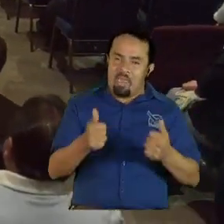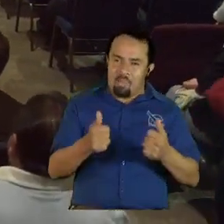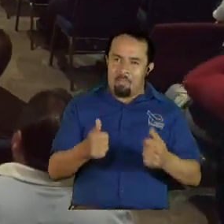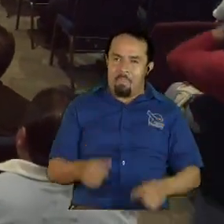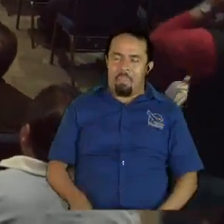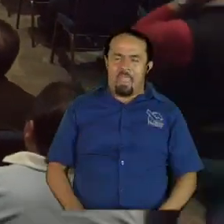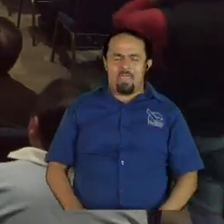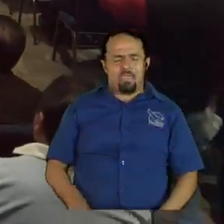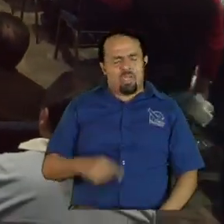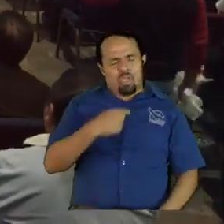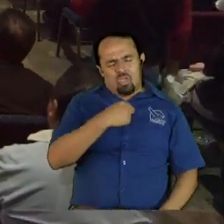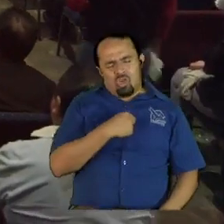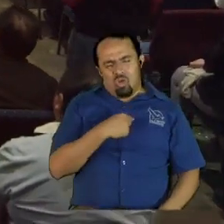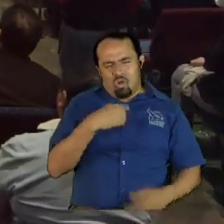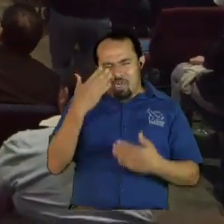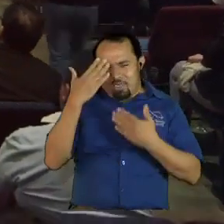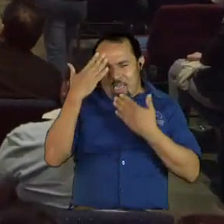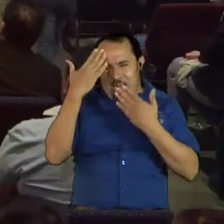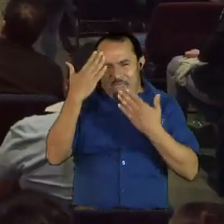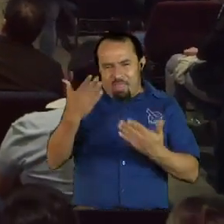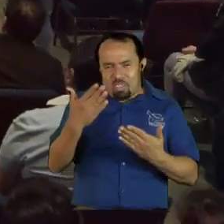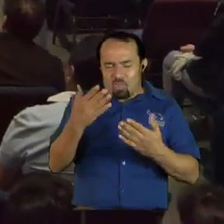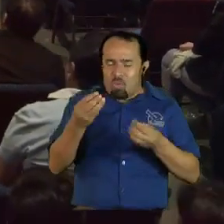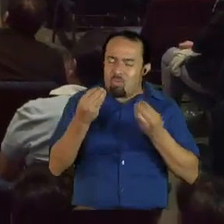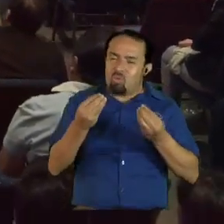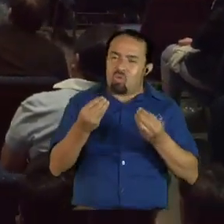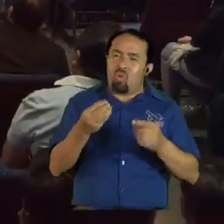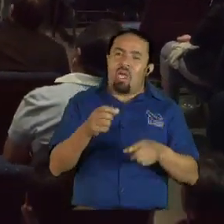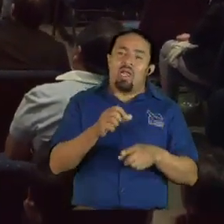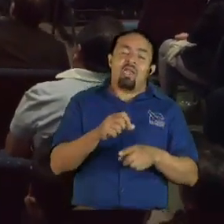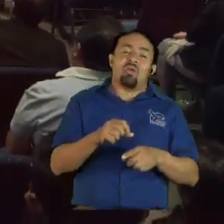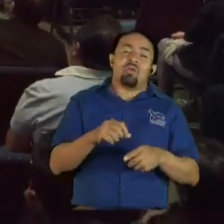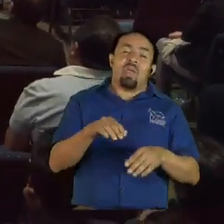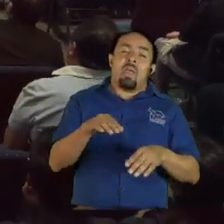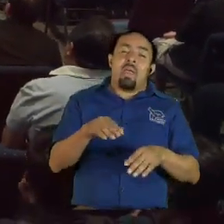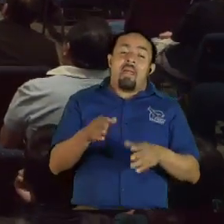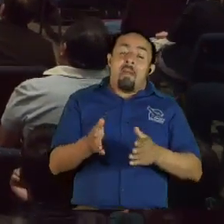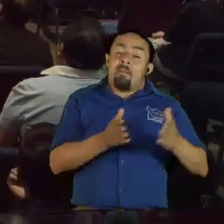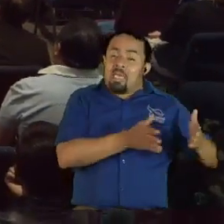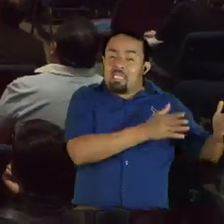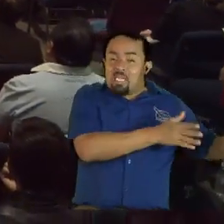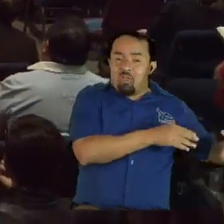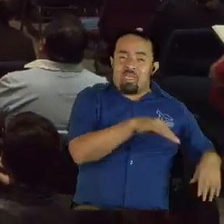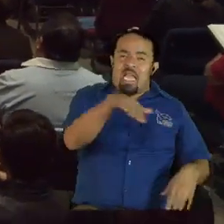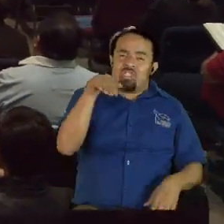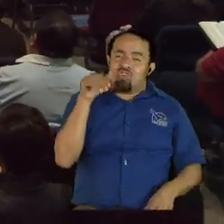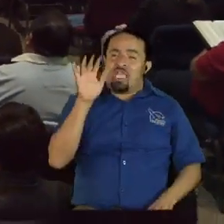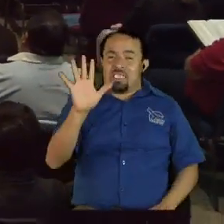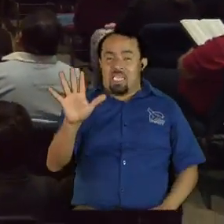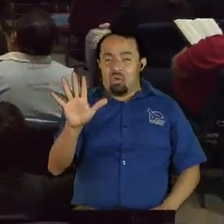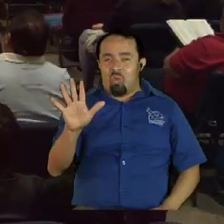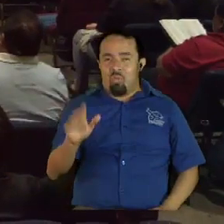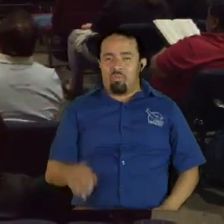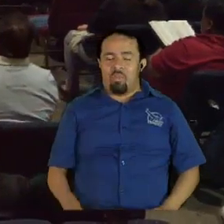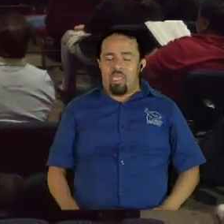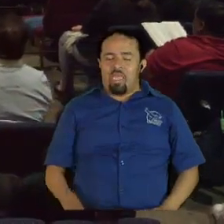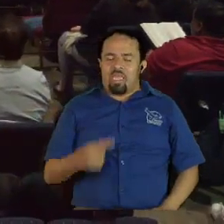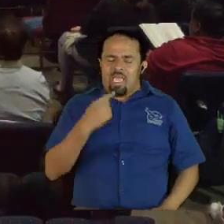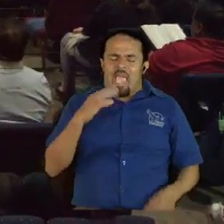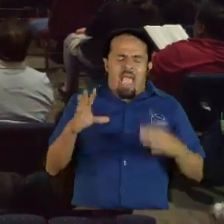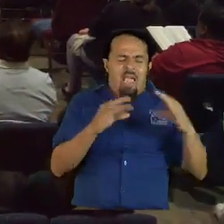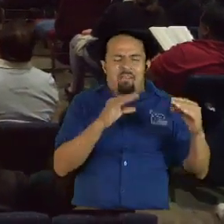cómo les agradezco a los vecinos de la zona 5 que nos despotrican en